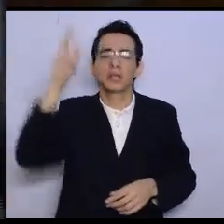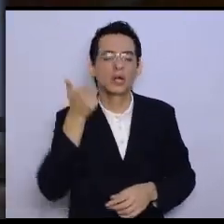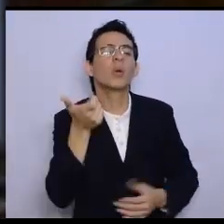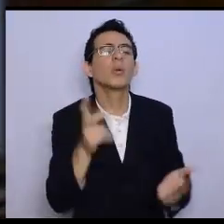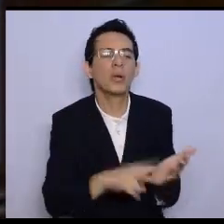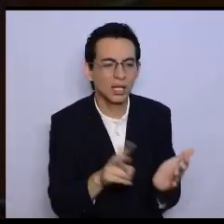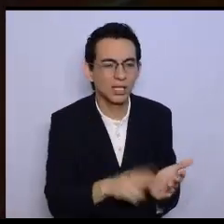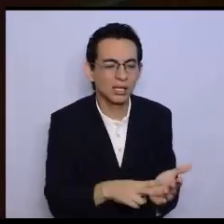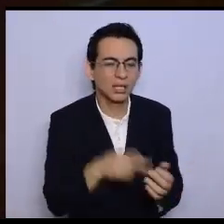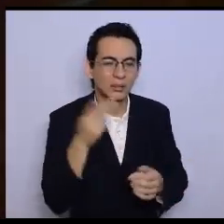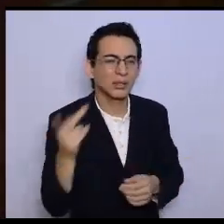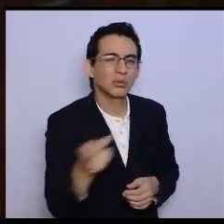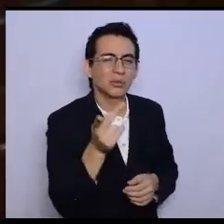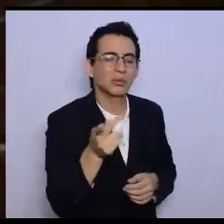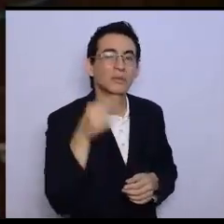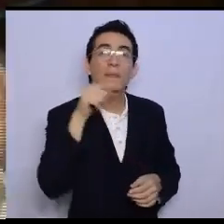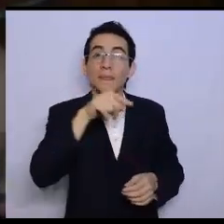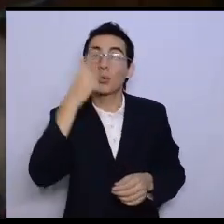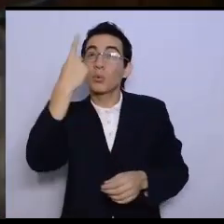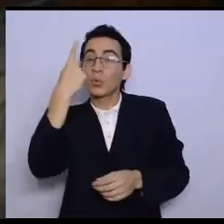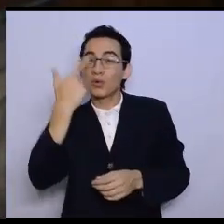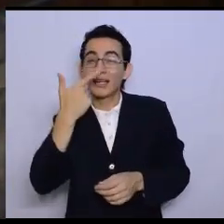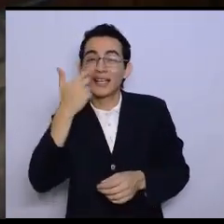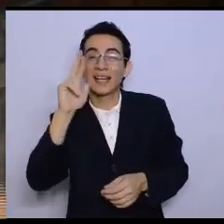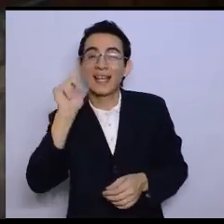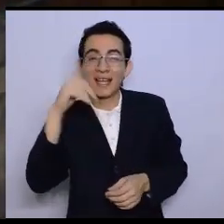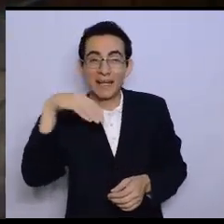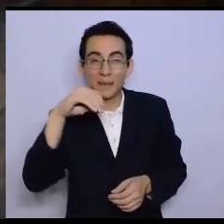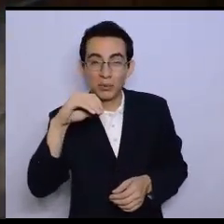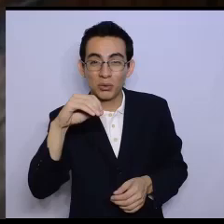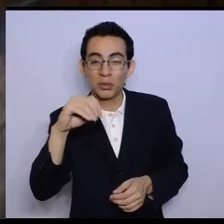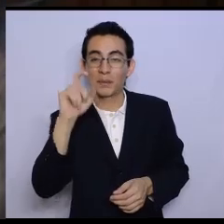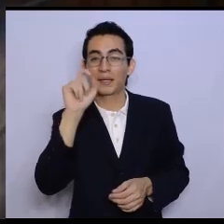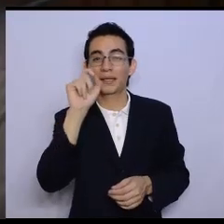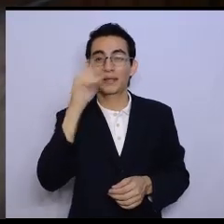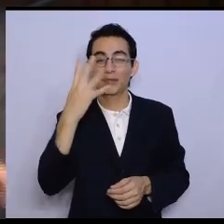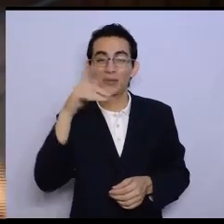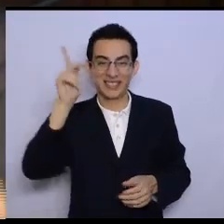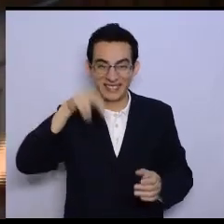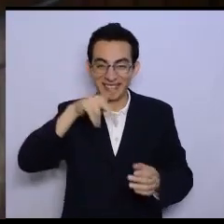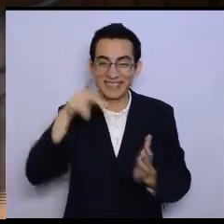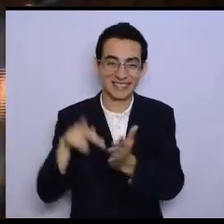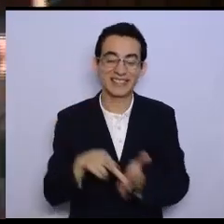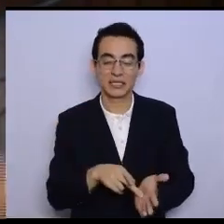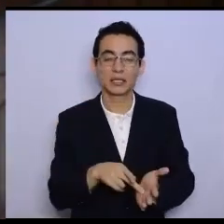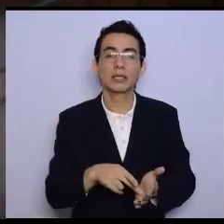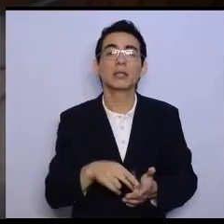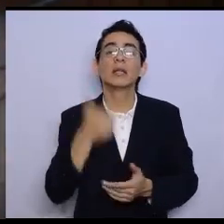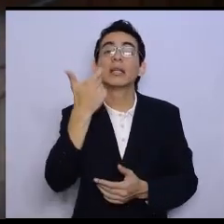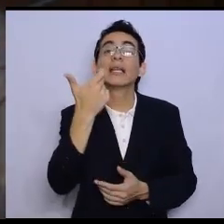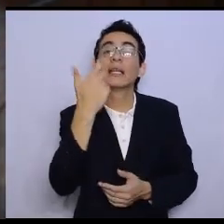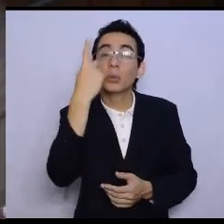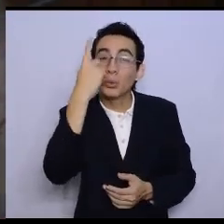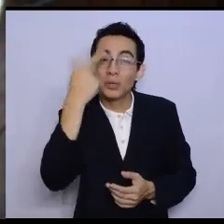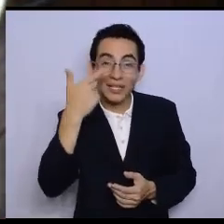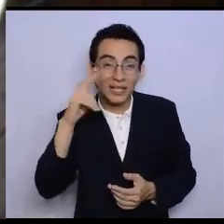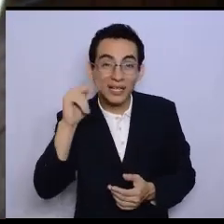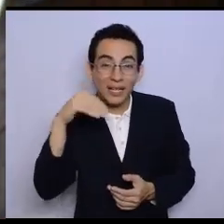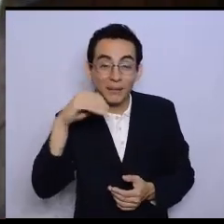vale? Le pregunté, el gramo de oro de 24 quilates, y dice, el gramo vale 600